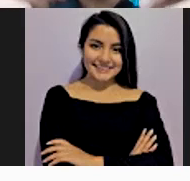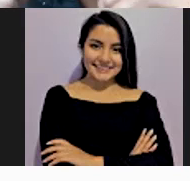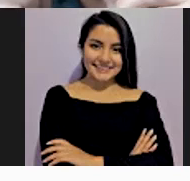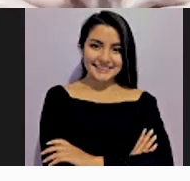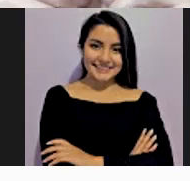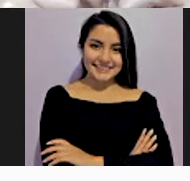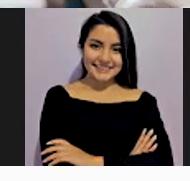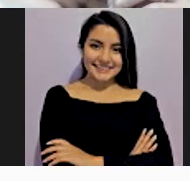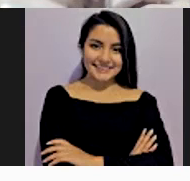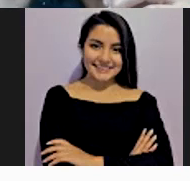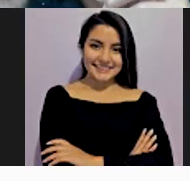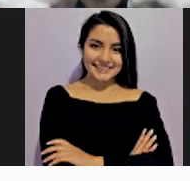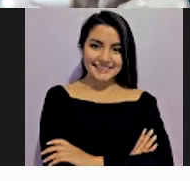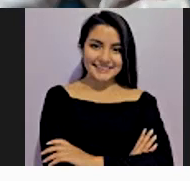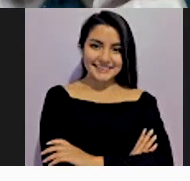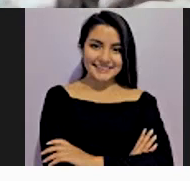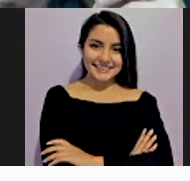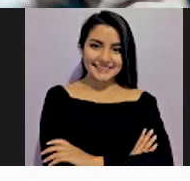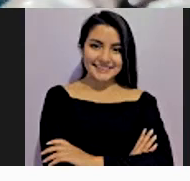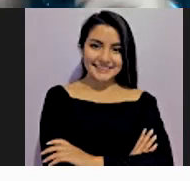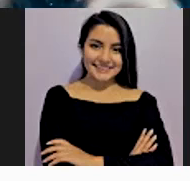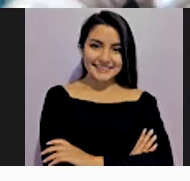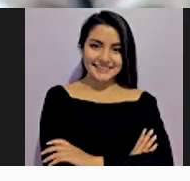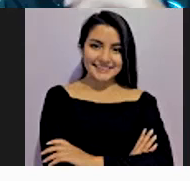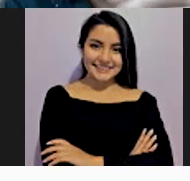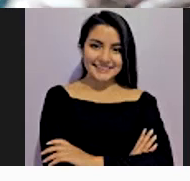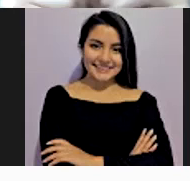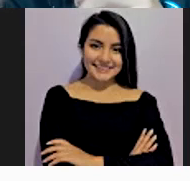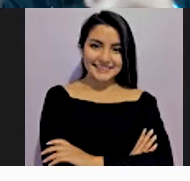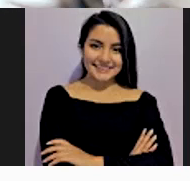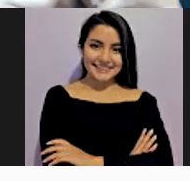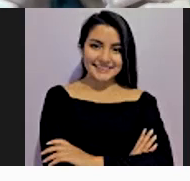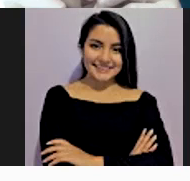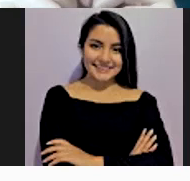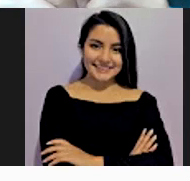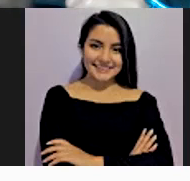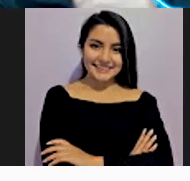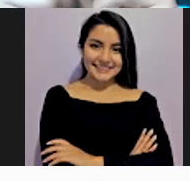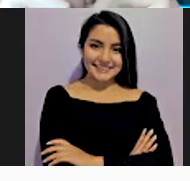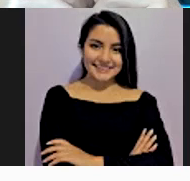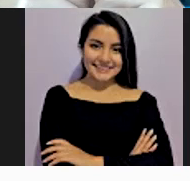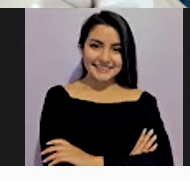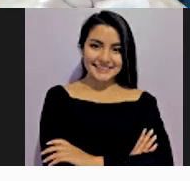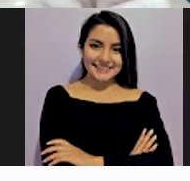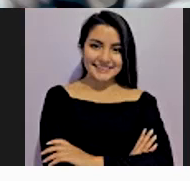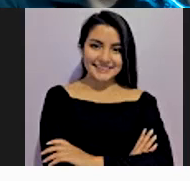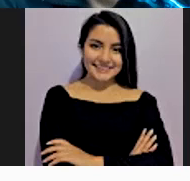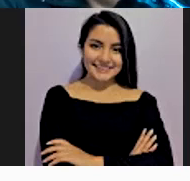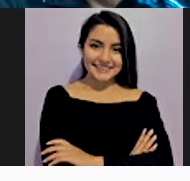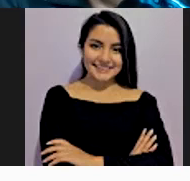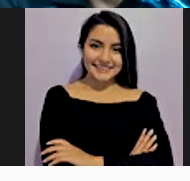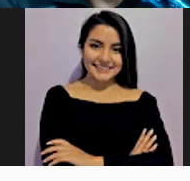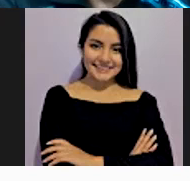si yo pongo que sea variable, imagínese usted tiene que trabajar en un delta X, delta Y así sucesivamente en espacio y en el tiempo, pues se